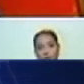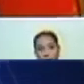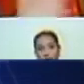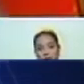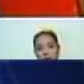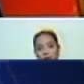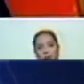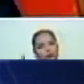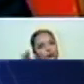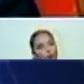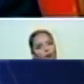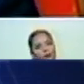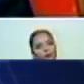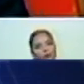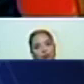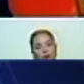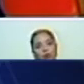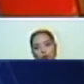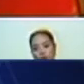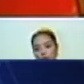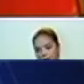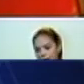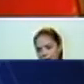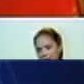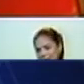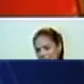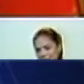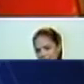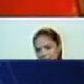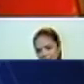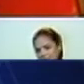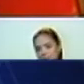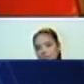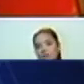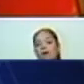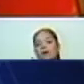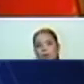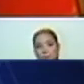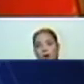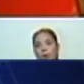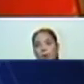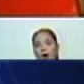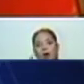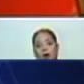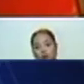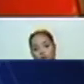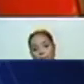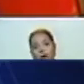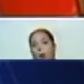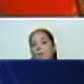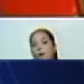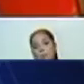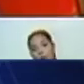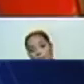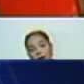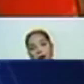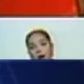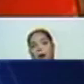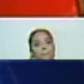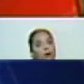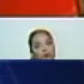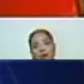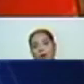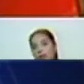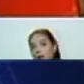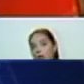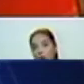aquella situación que tuvimos hasta hace muy poco tiempo, en la cual, si bien en Sudamérica, por ejemplo, la mayoría de los gobiernos eran de